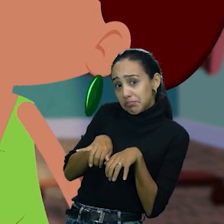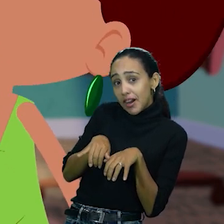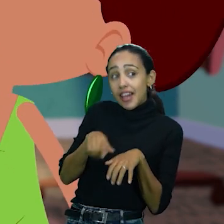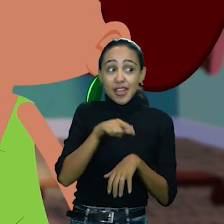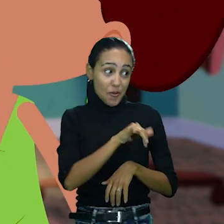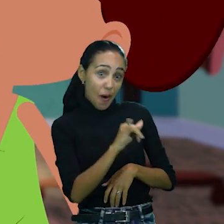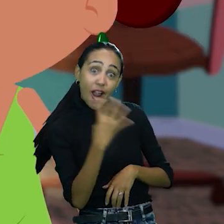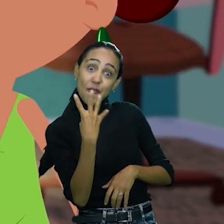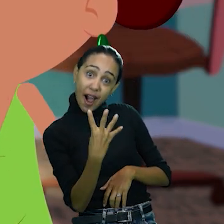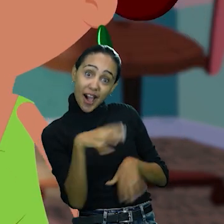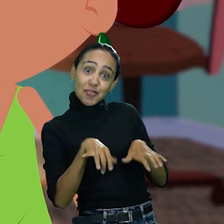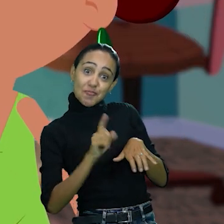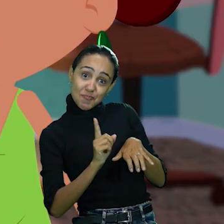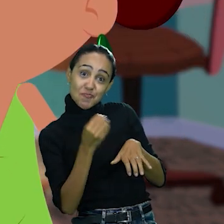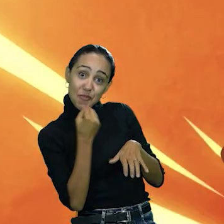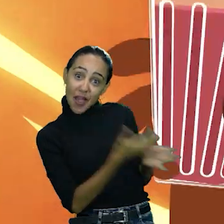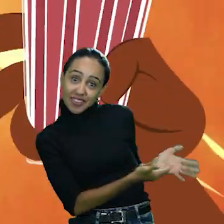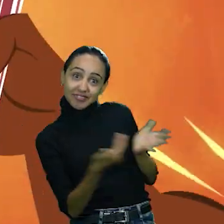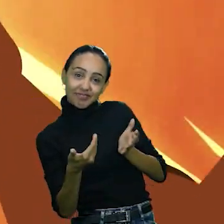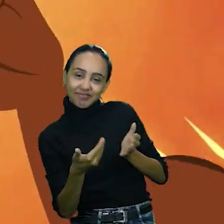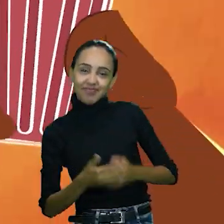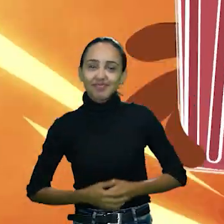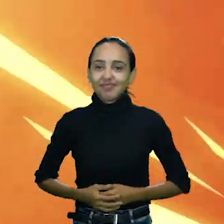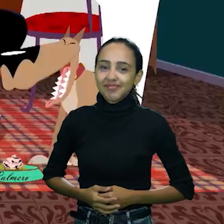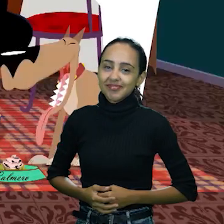Y hasta cuatro.